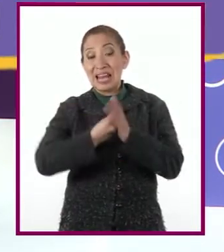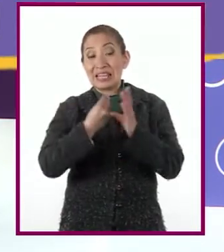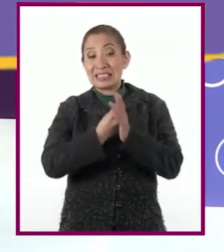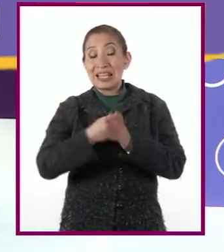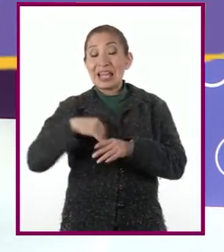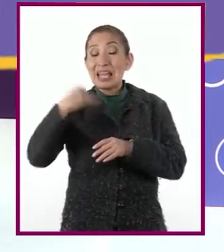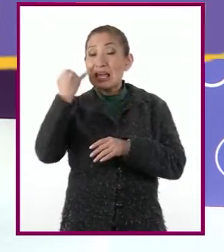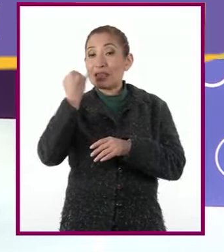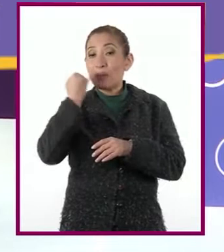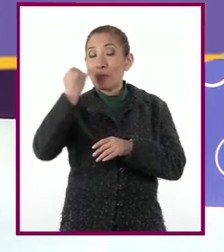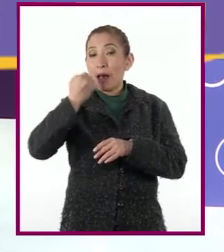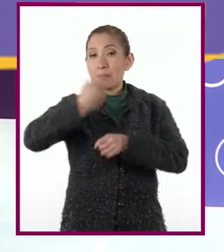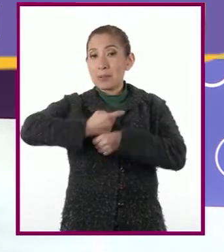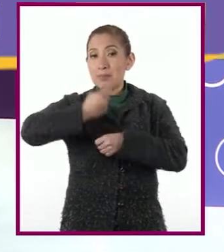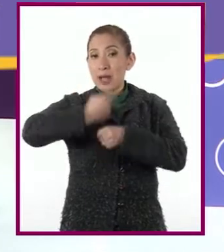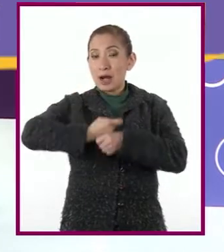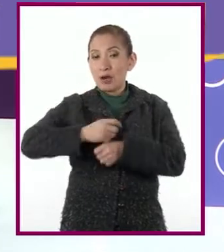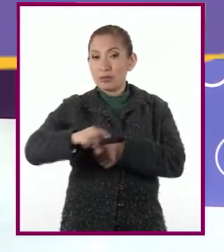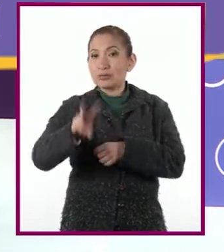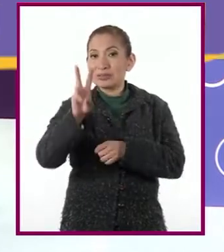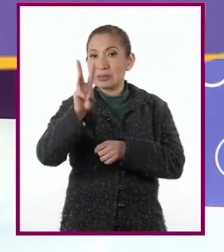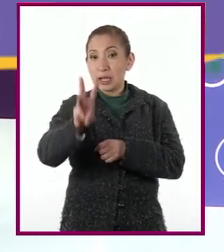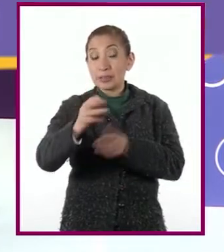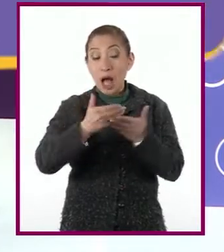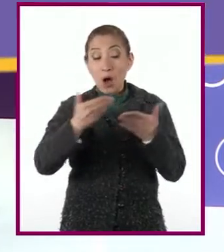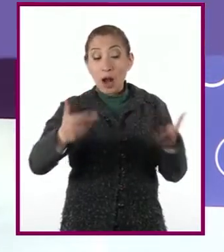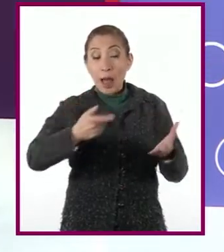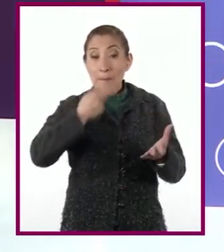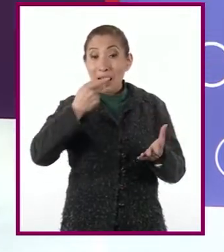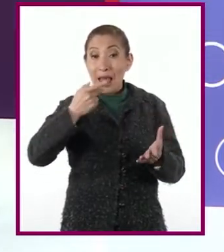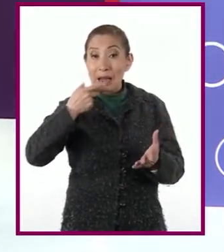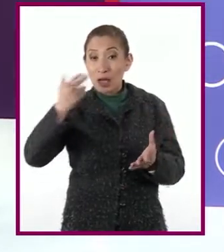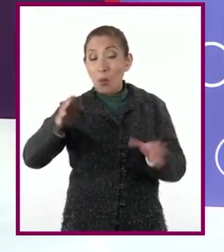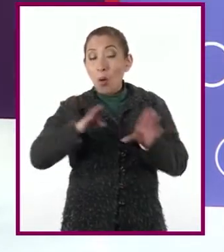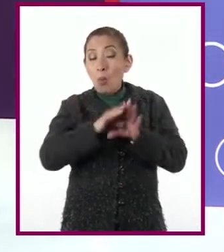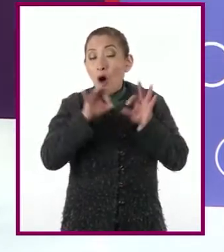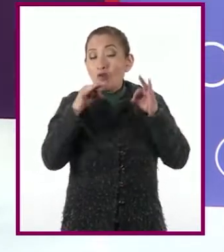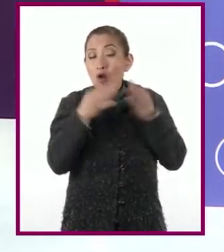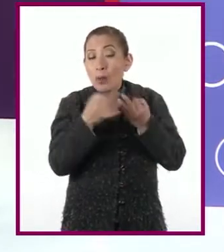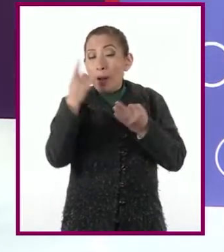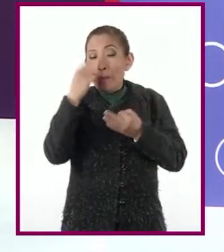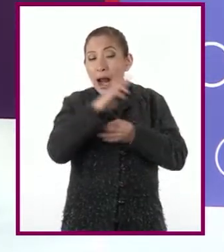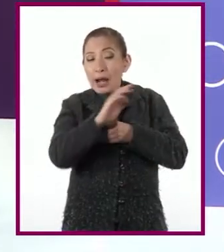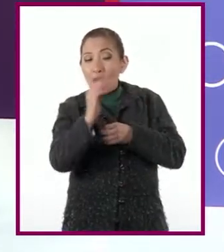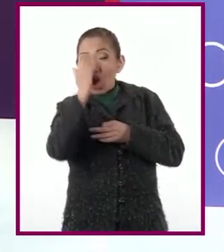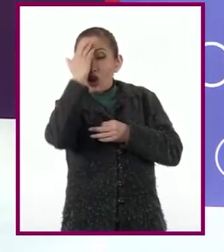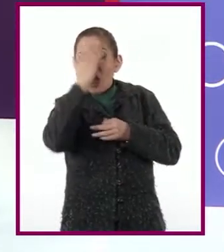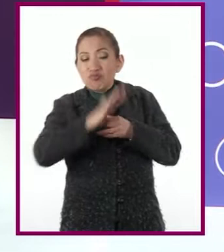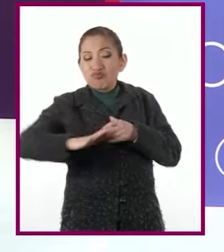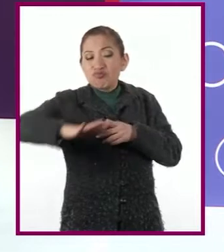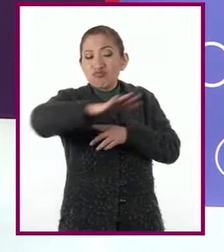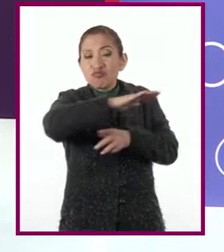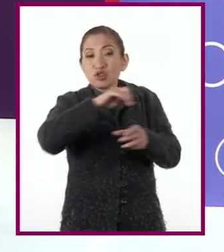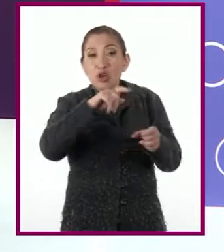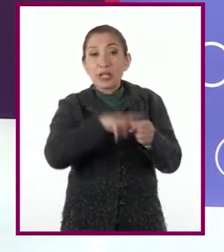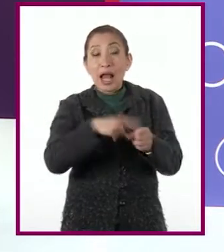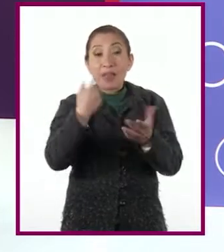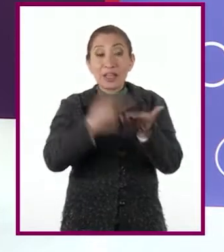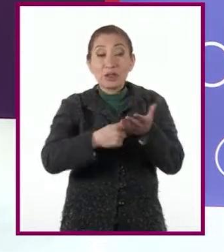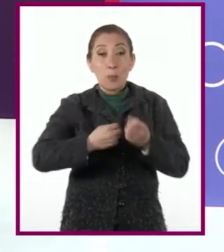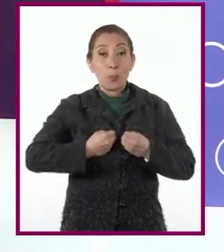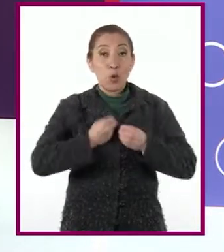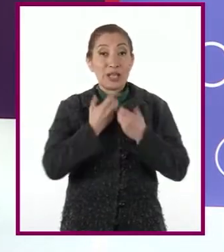Lengua Materna 3. En esta ocasión vamos a hablar sobre estrategias para poder reconocer el contexto social en la